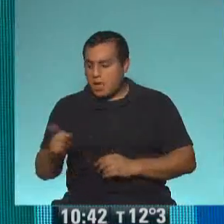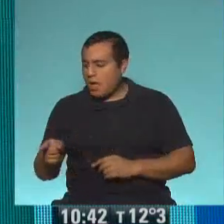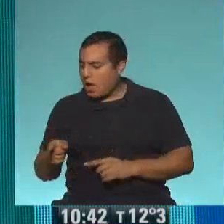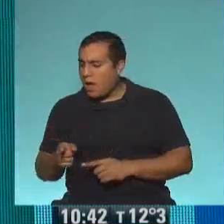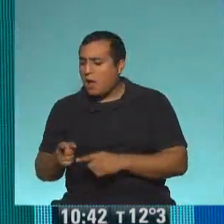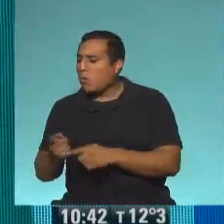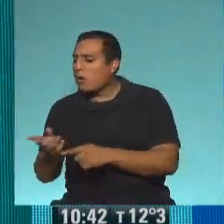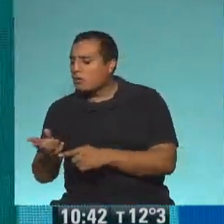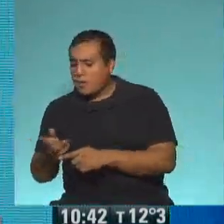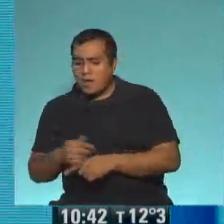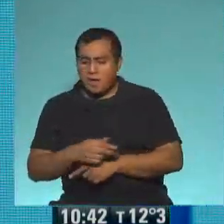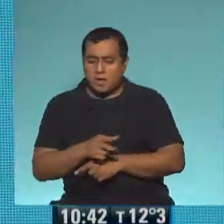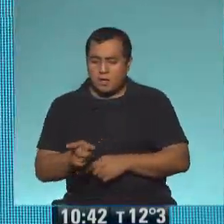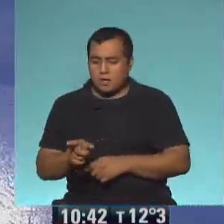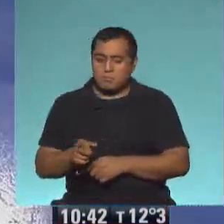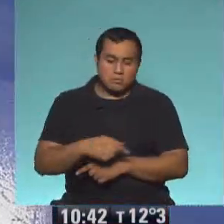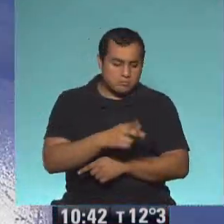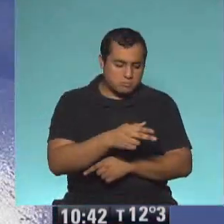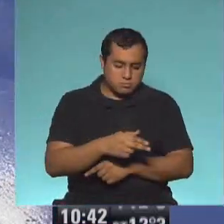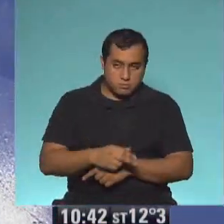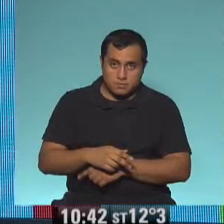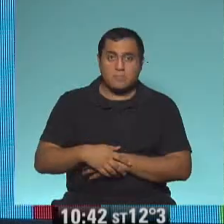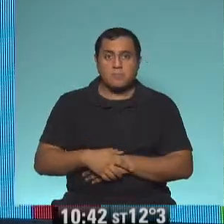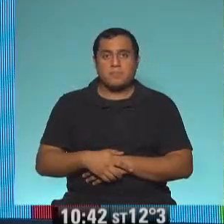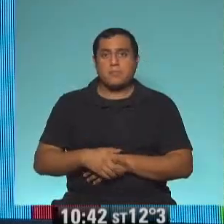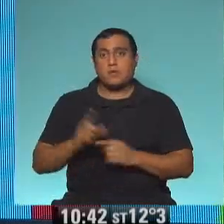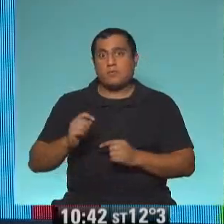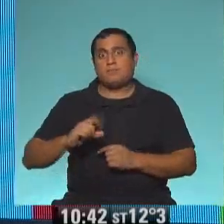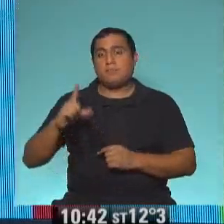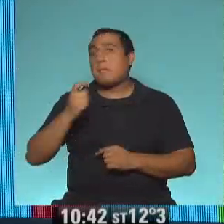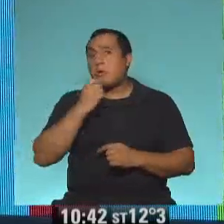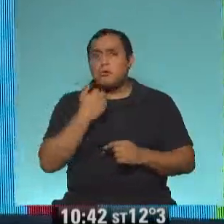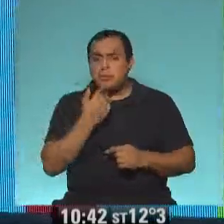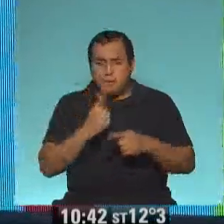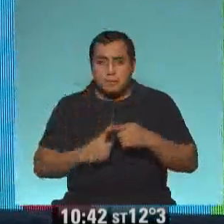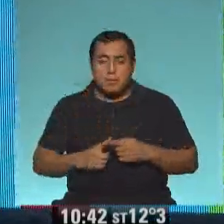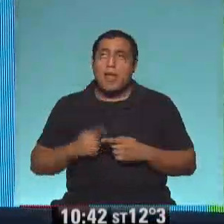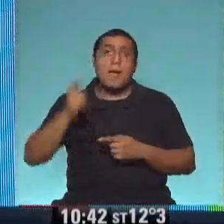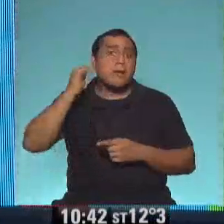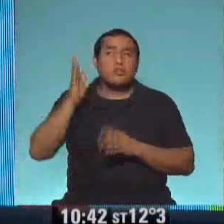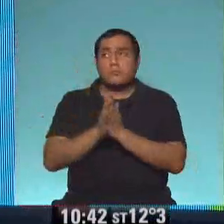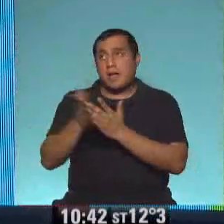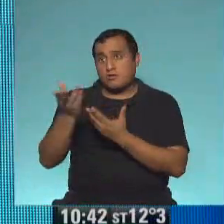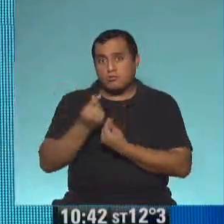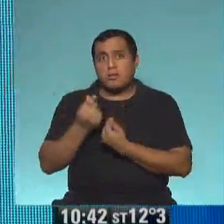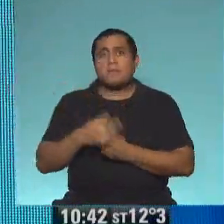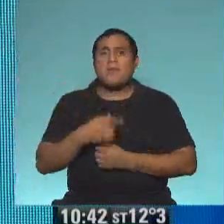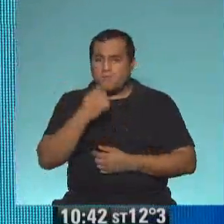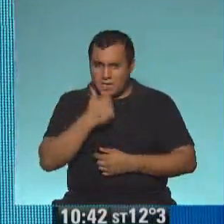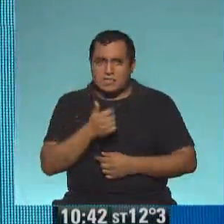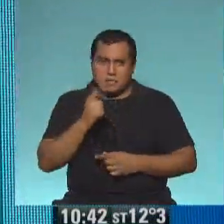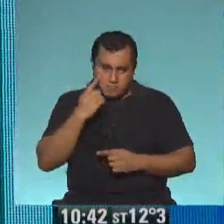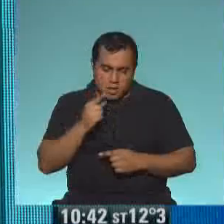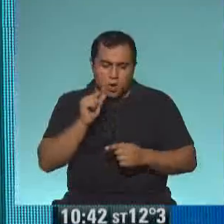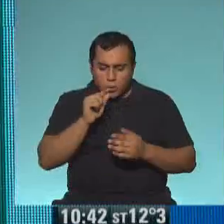que pintar en el tablero. Mejor. Bien. Por si no saben sumar, le piden ayuda a los grandotes y grandotas de la casa. Pero es fácil. Vamos a ir contando